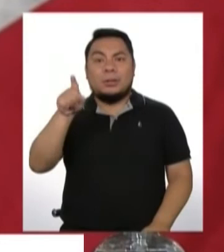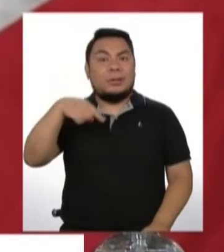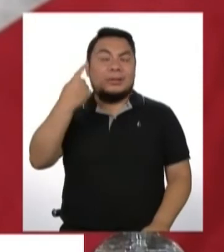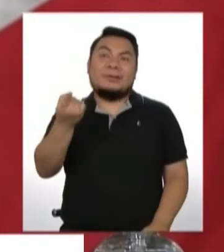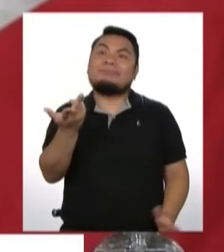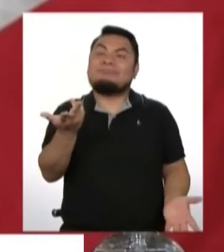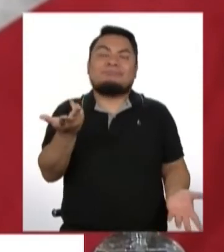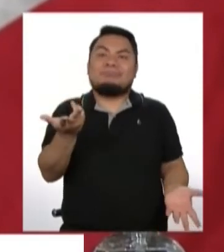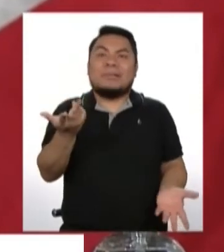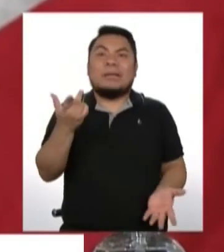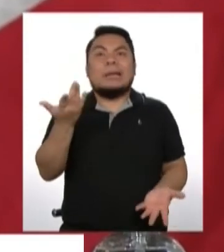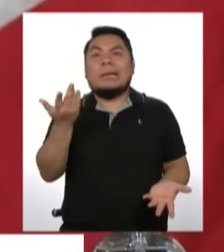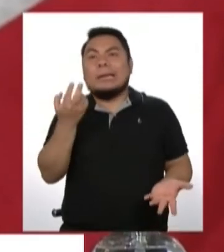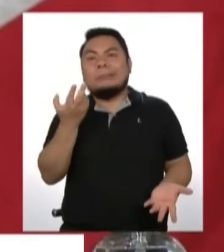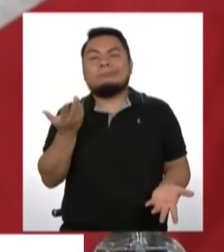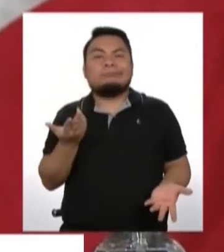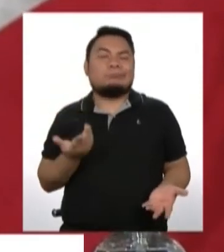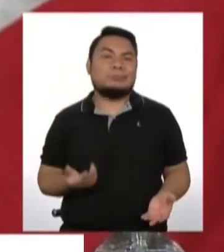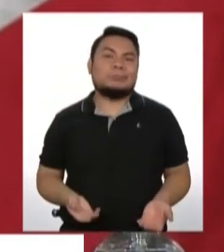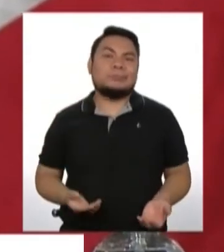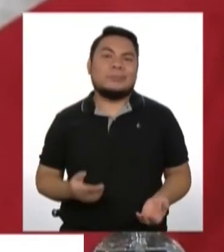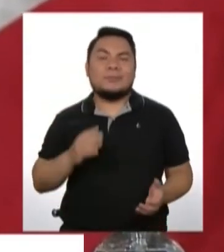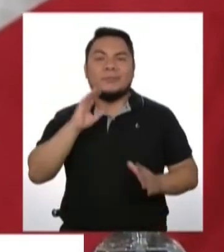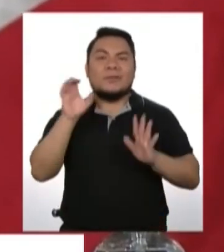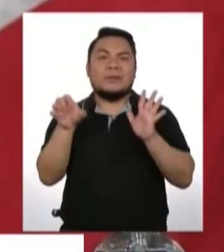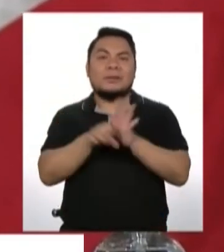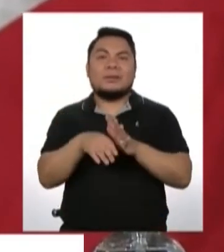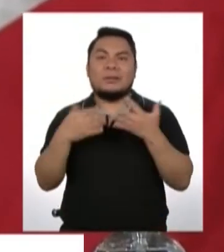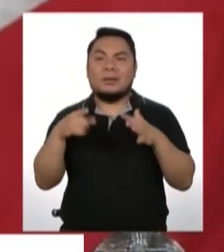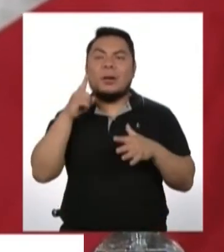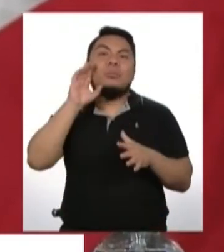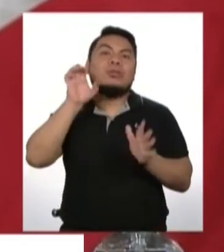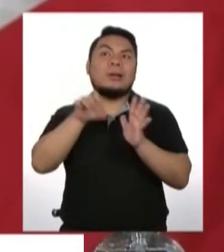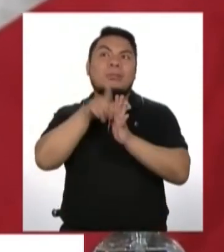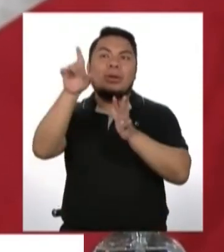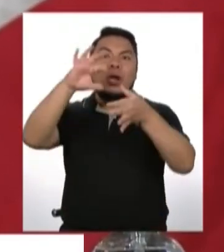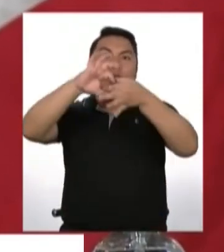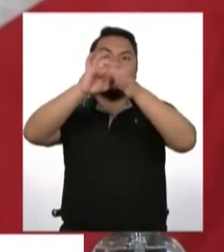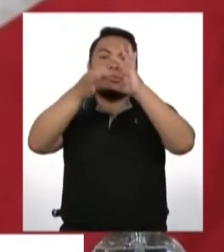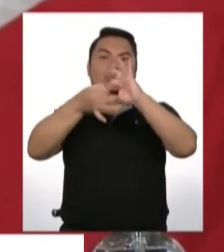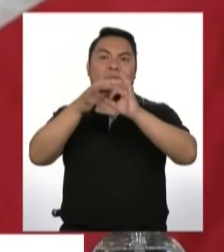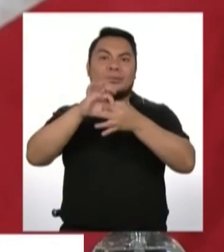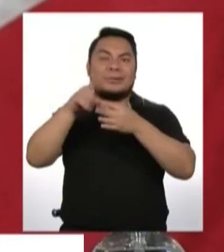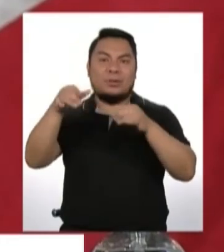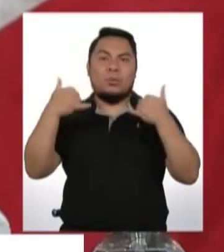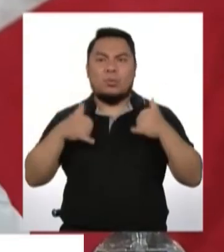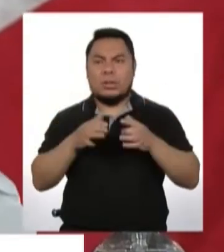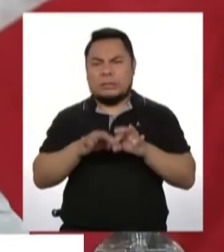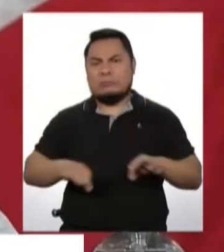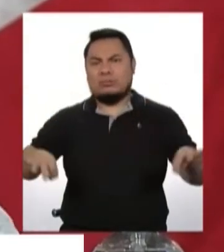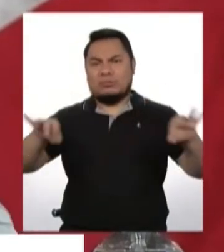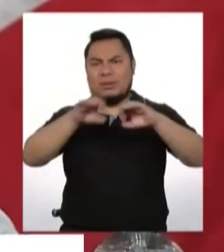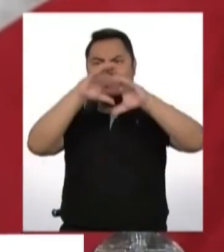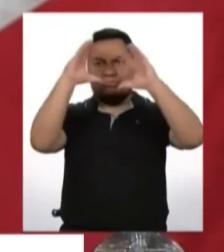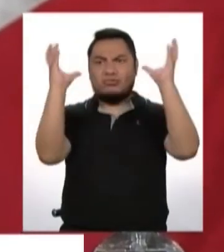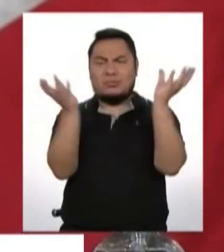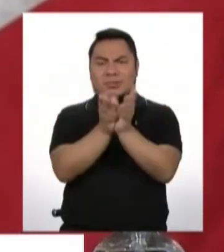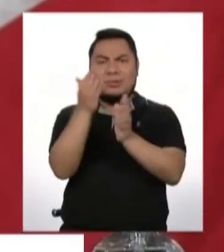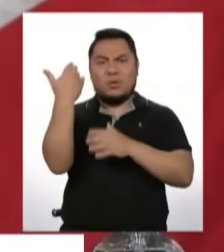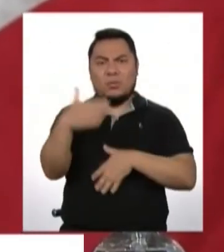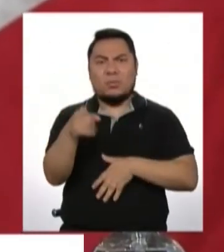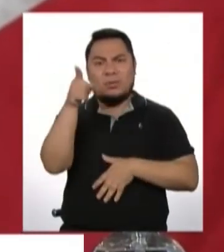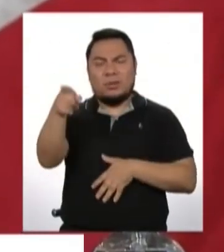espectáculo de la dimensión de las Olimpiadas? Las Olimpiadas son quizás